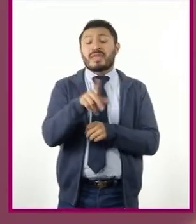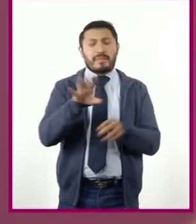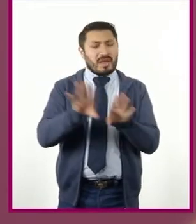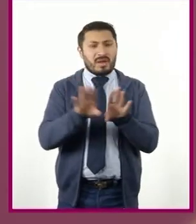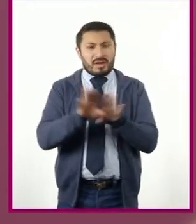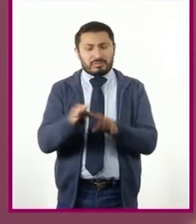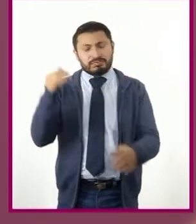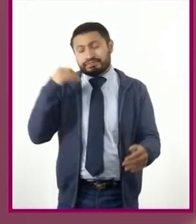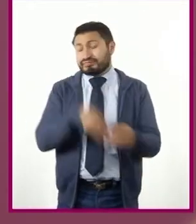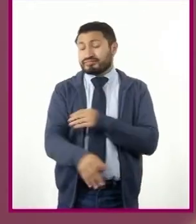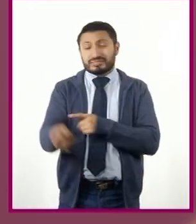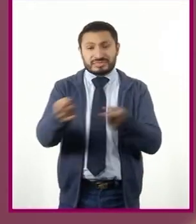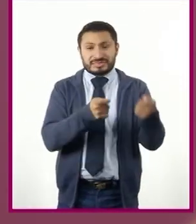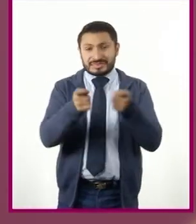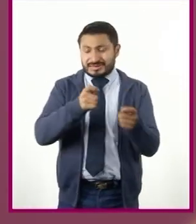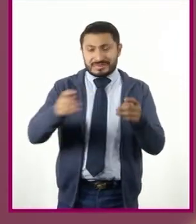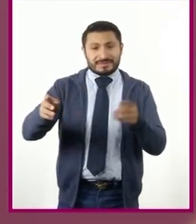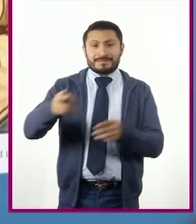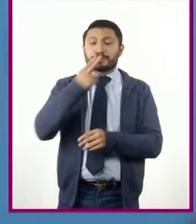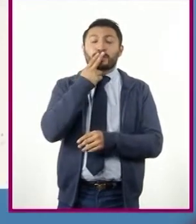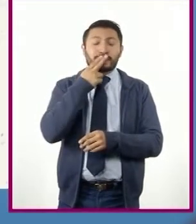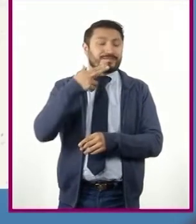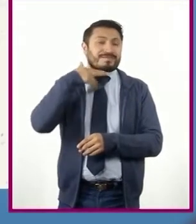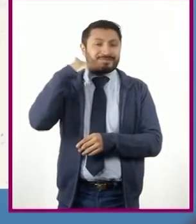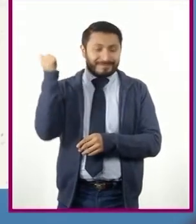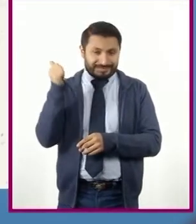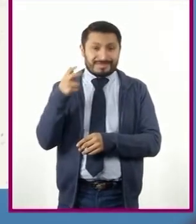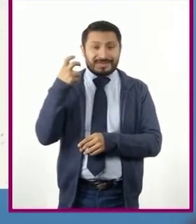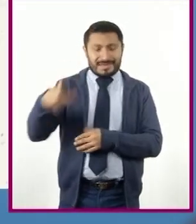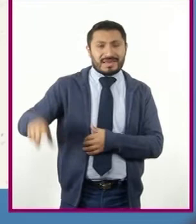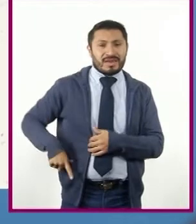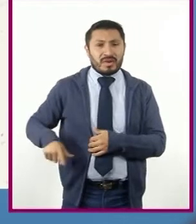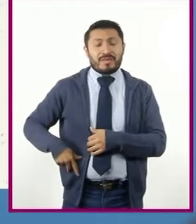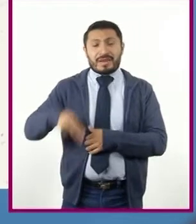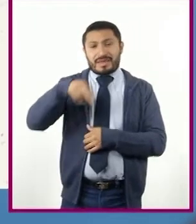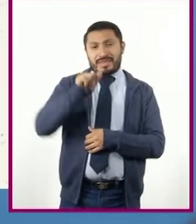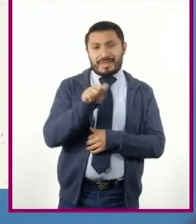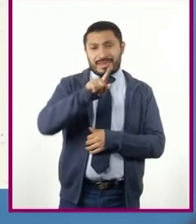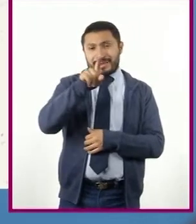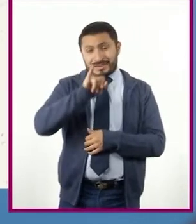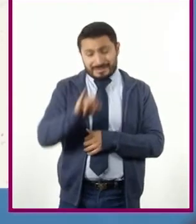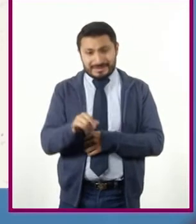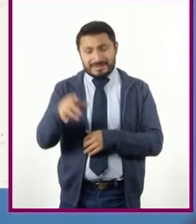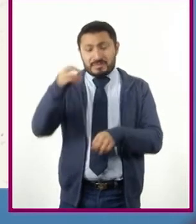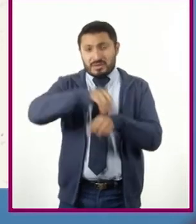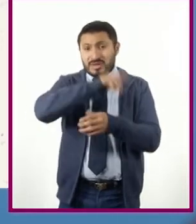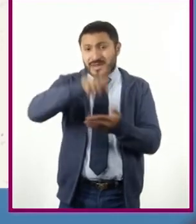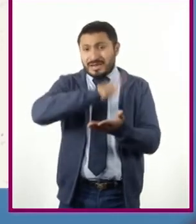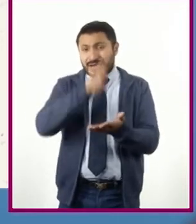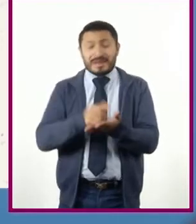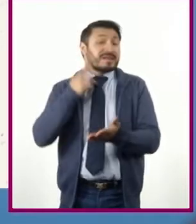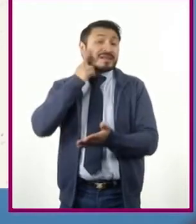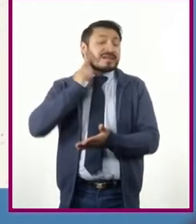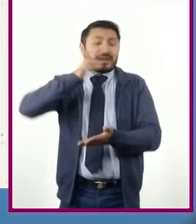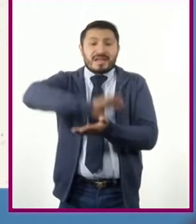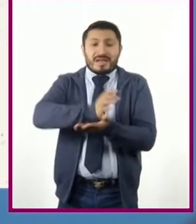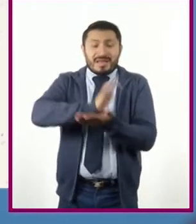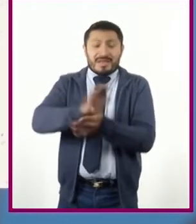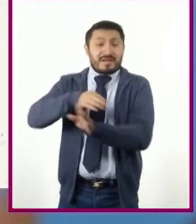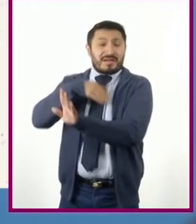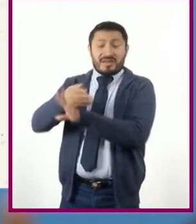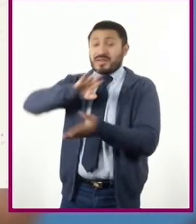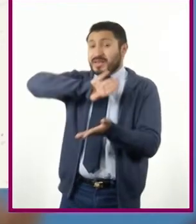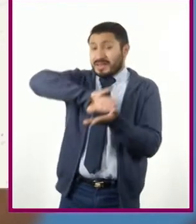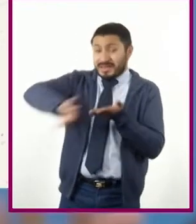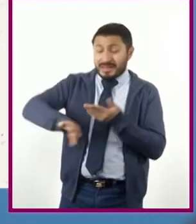cayeron bajo el control del totalitarismo alemán. El Estado nazi estableció leyes raciales que excluyeron a los judíos